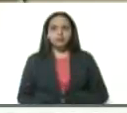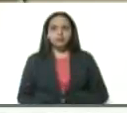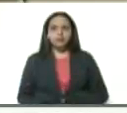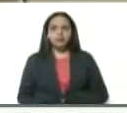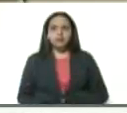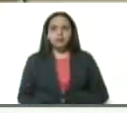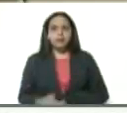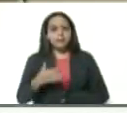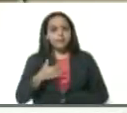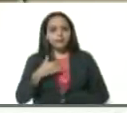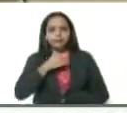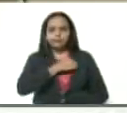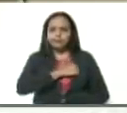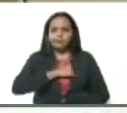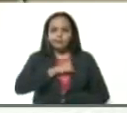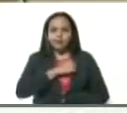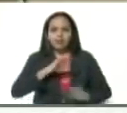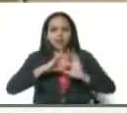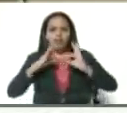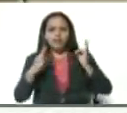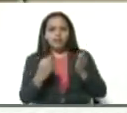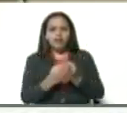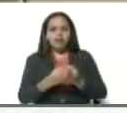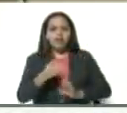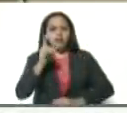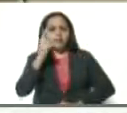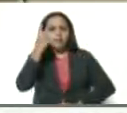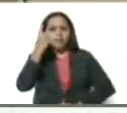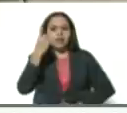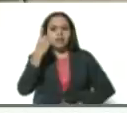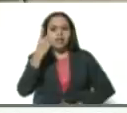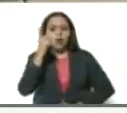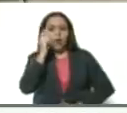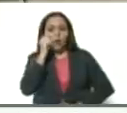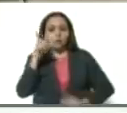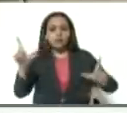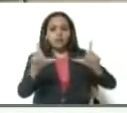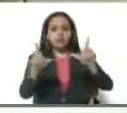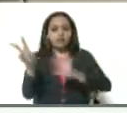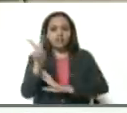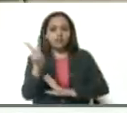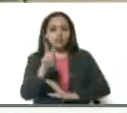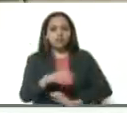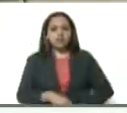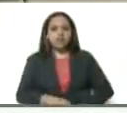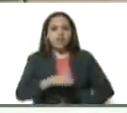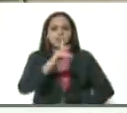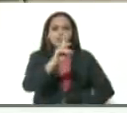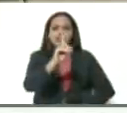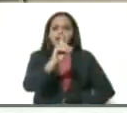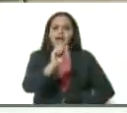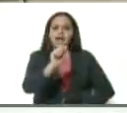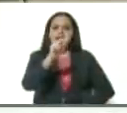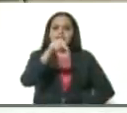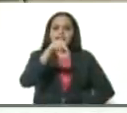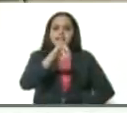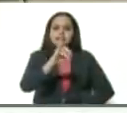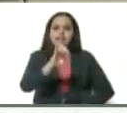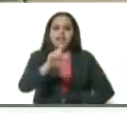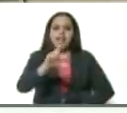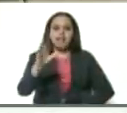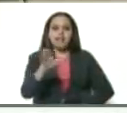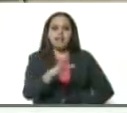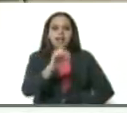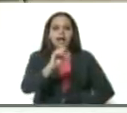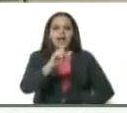mis condolencias a la familia del actor, del primer actor venezolano, Daniel Alvarado, quien